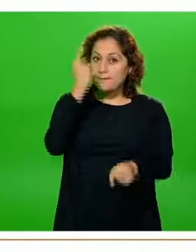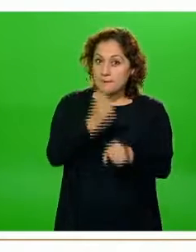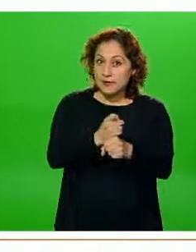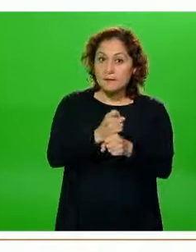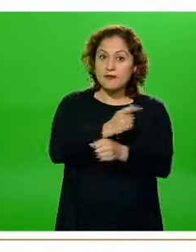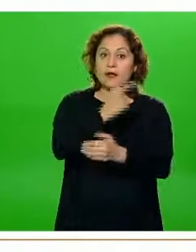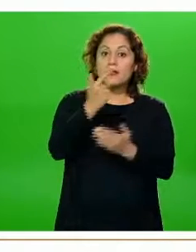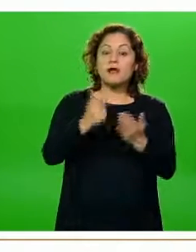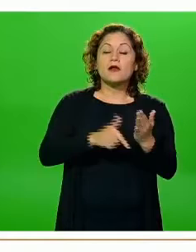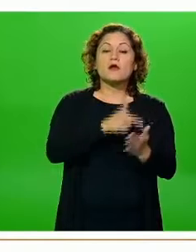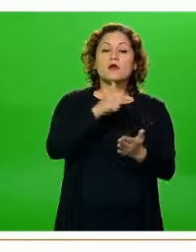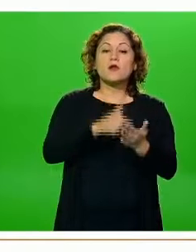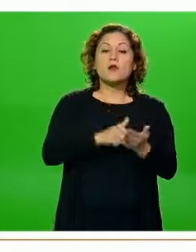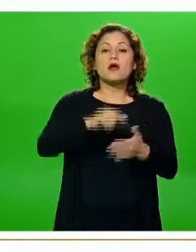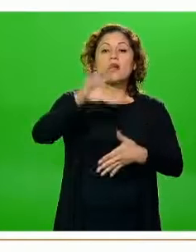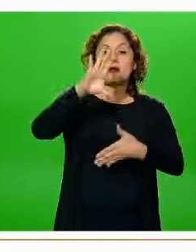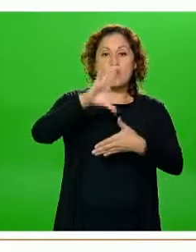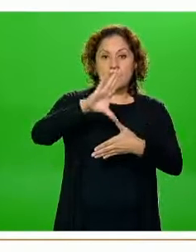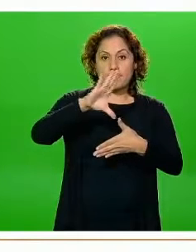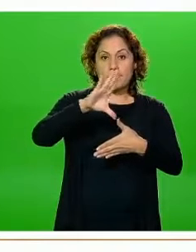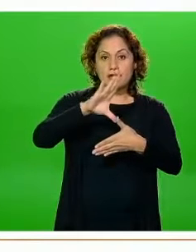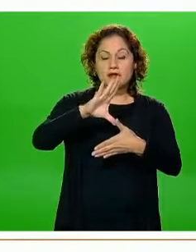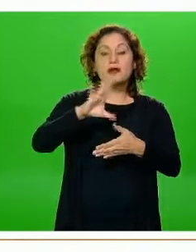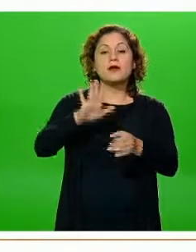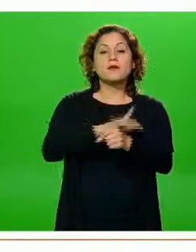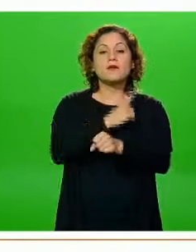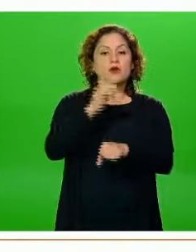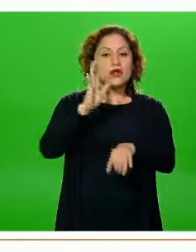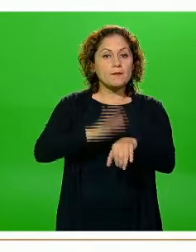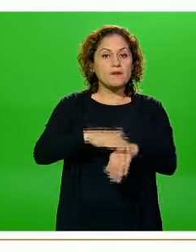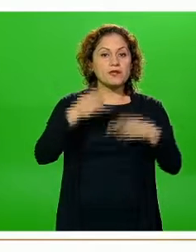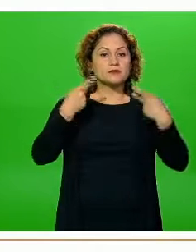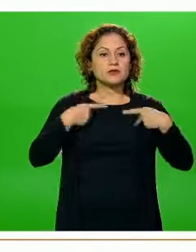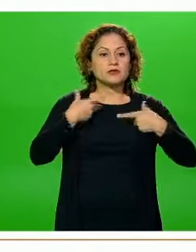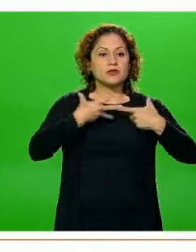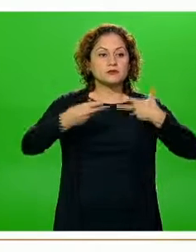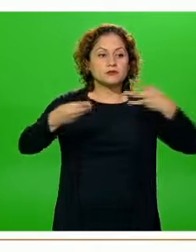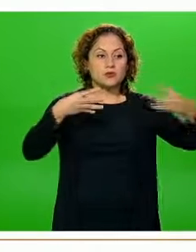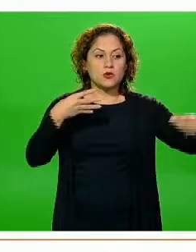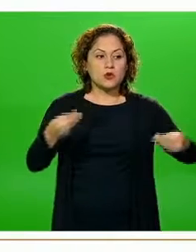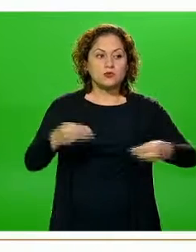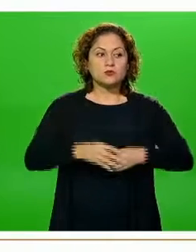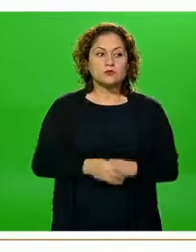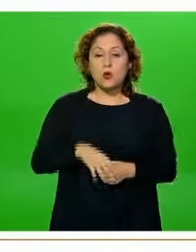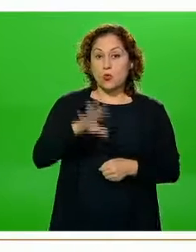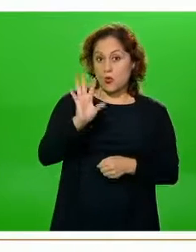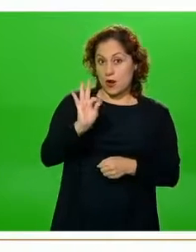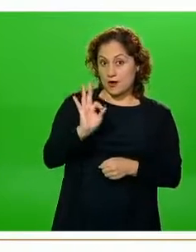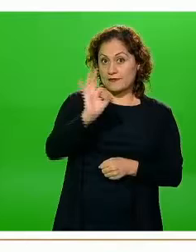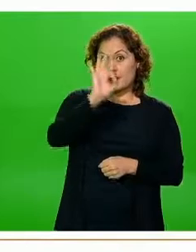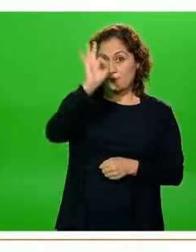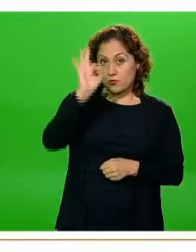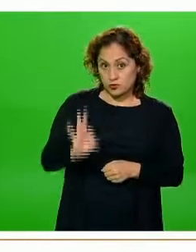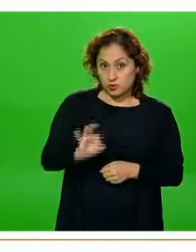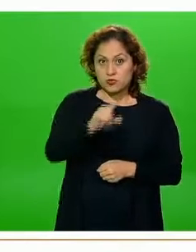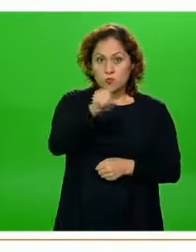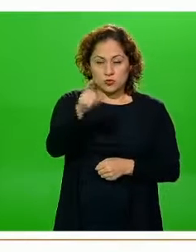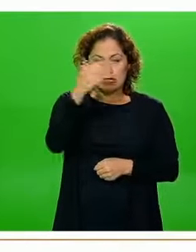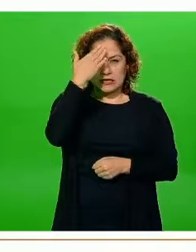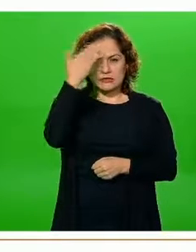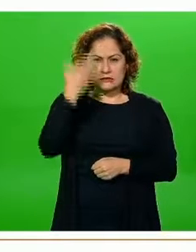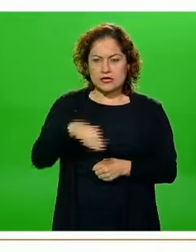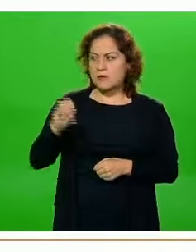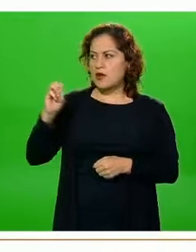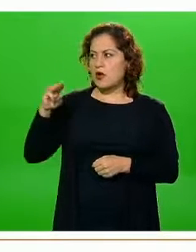un 40% de los casos. El total de casos confirmados a nivel mundial, recordar que este es un